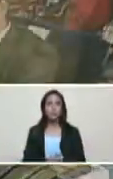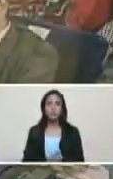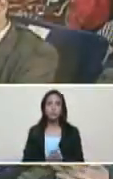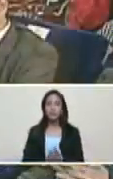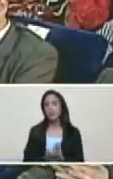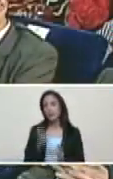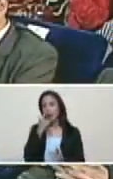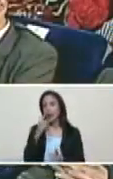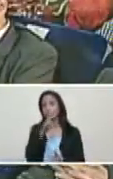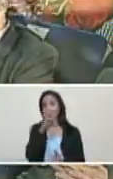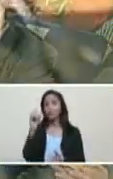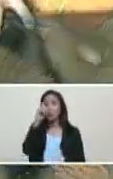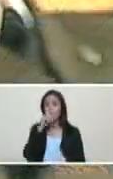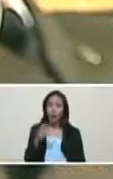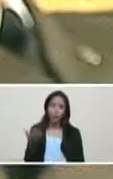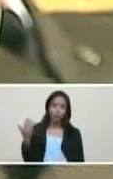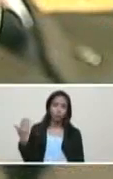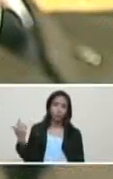hace 200 años